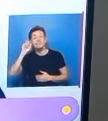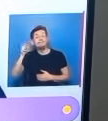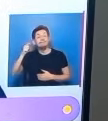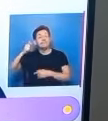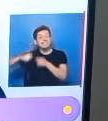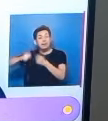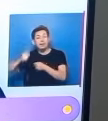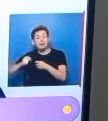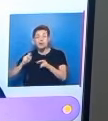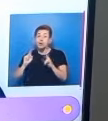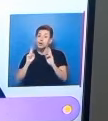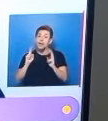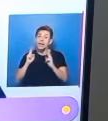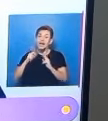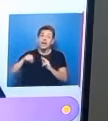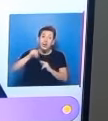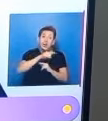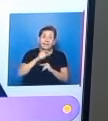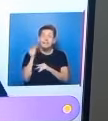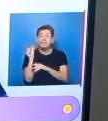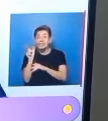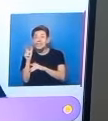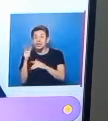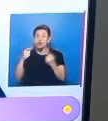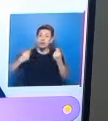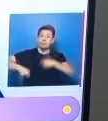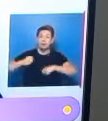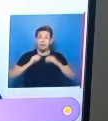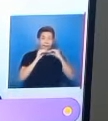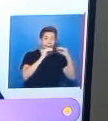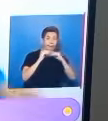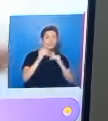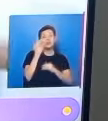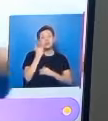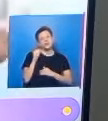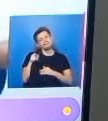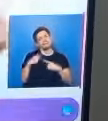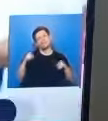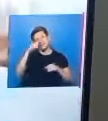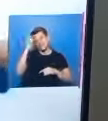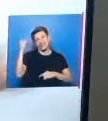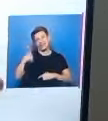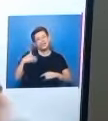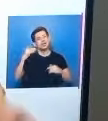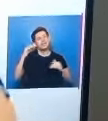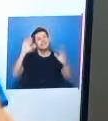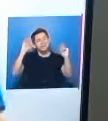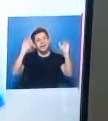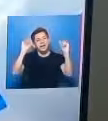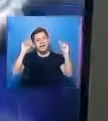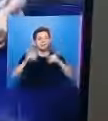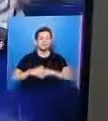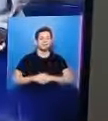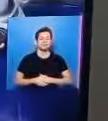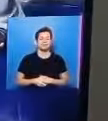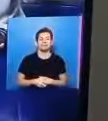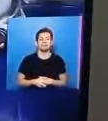y espero que le haya gustado el video del himno nacional argentino.